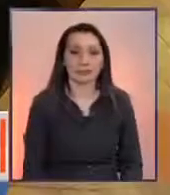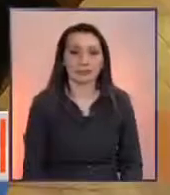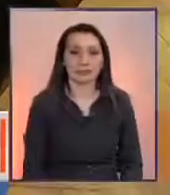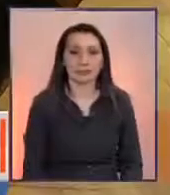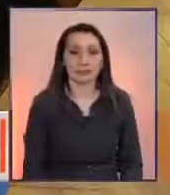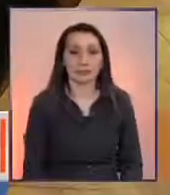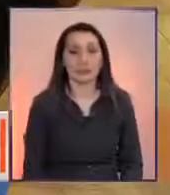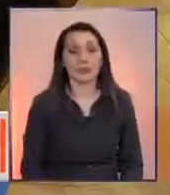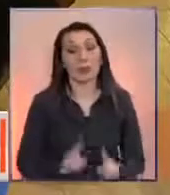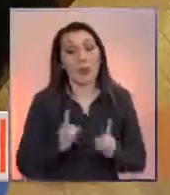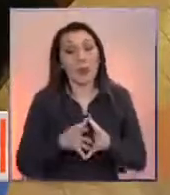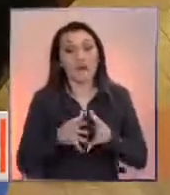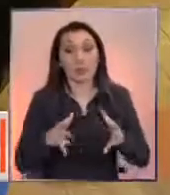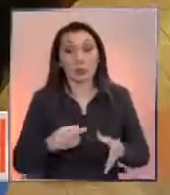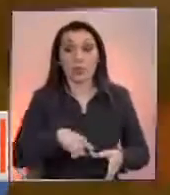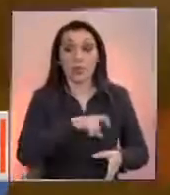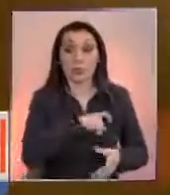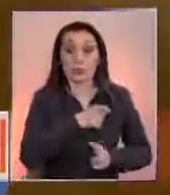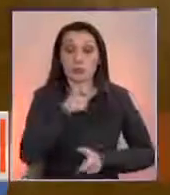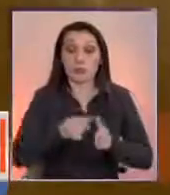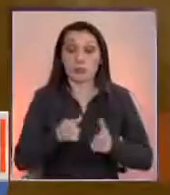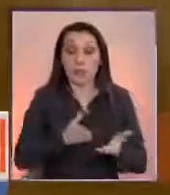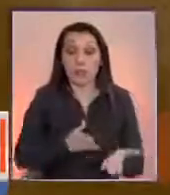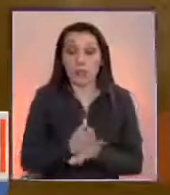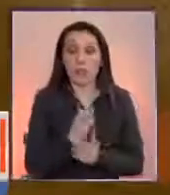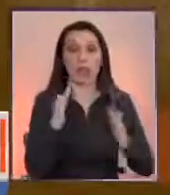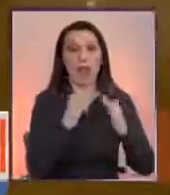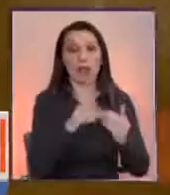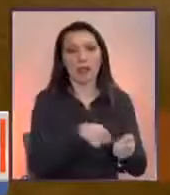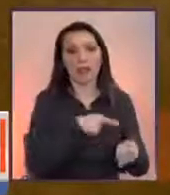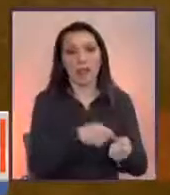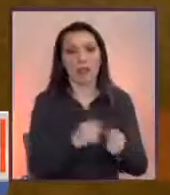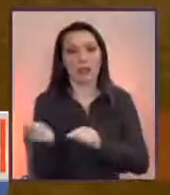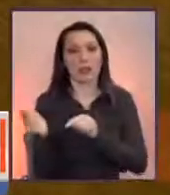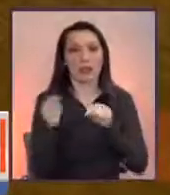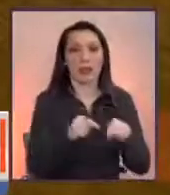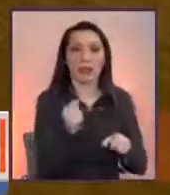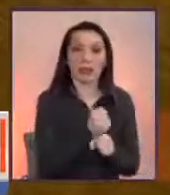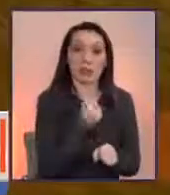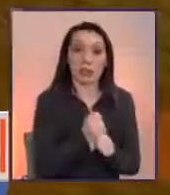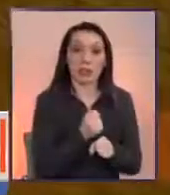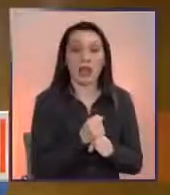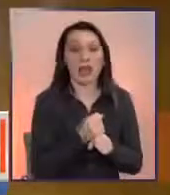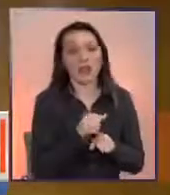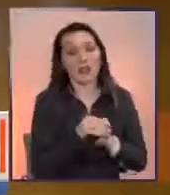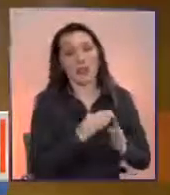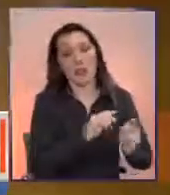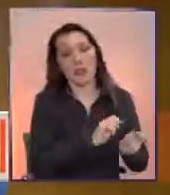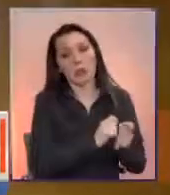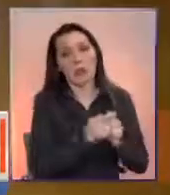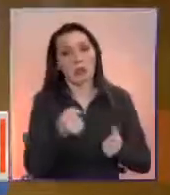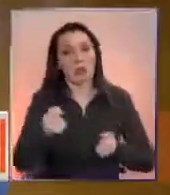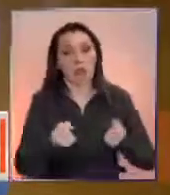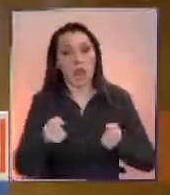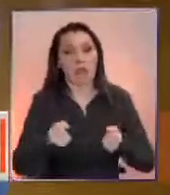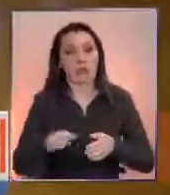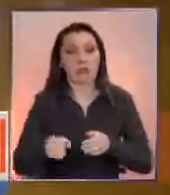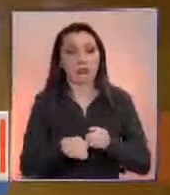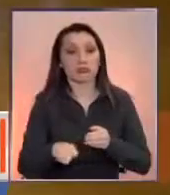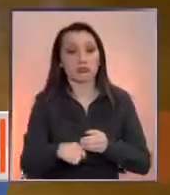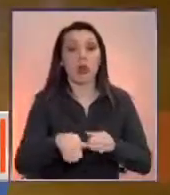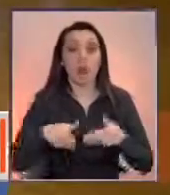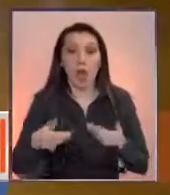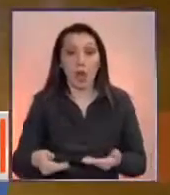Al igual que muchos españoles, su punto de partida fue la casa de un familiar. Trabajó de almacenero, luego fue transportista y hasta el día de hoy